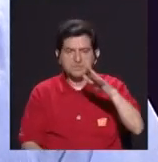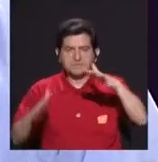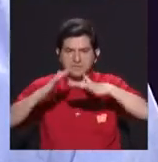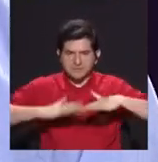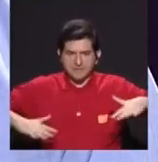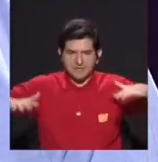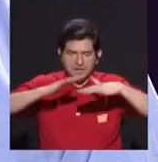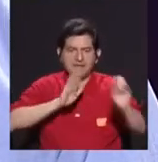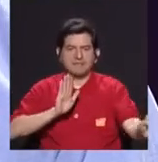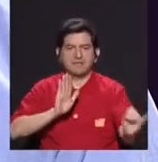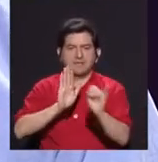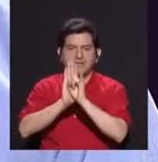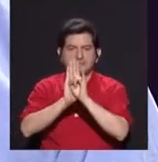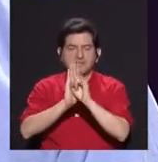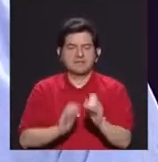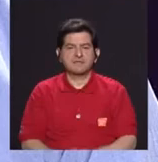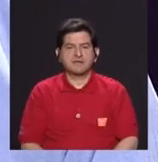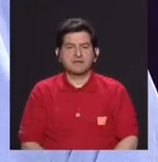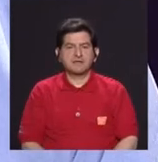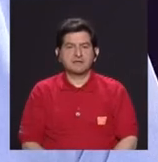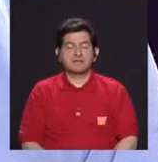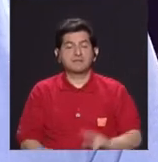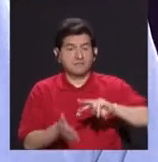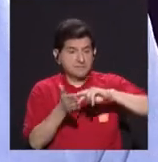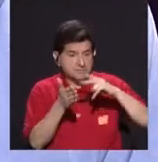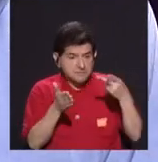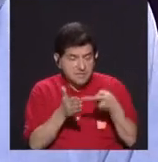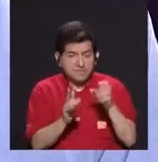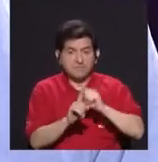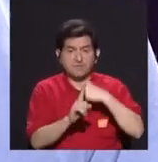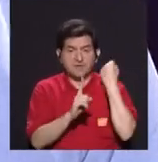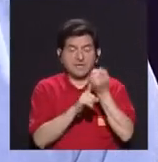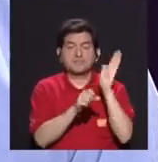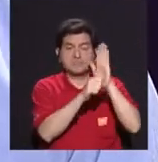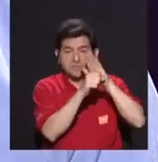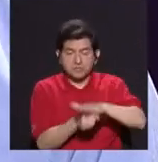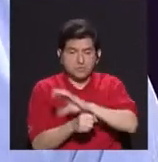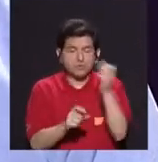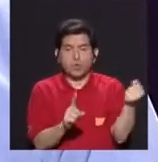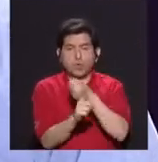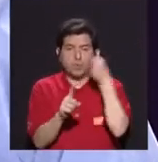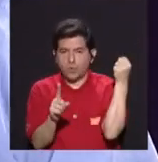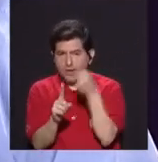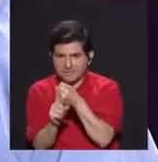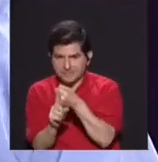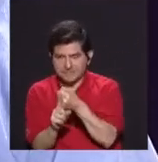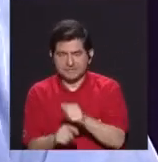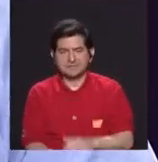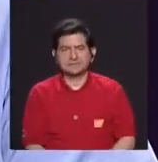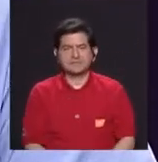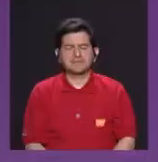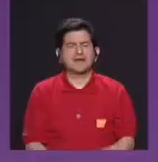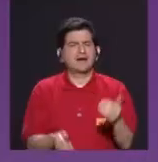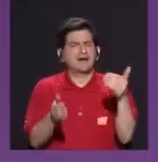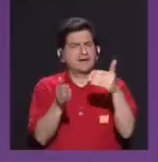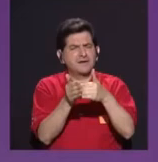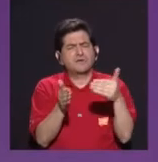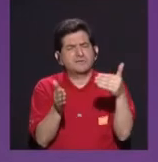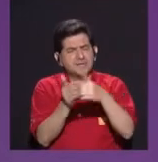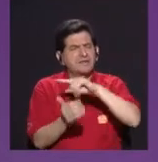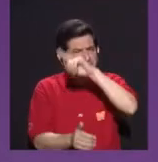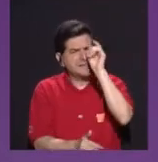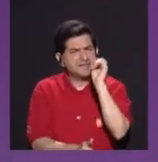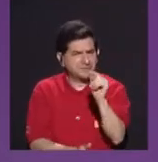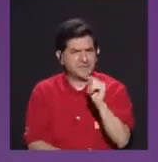de identidad desde un ámbito de situación de opresión o de violencia en ese entretanto estamos me pregunta en